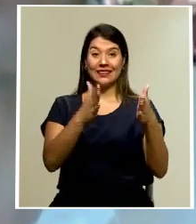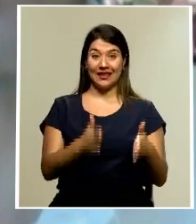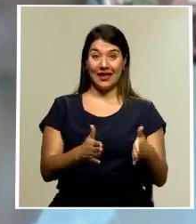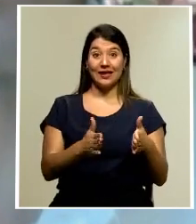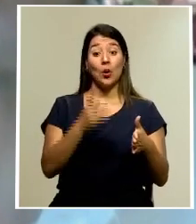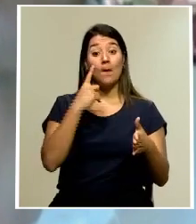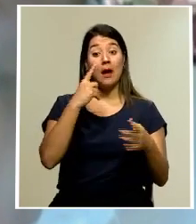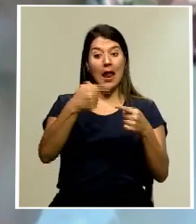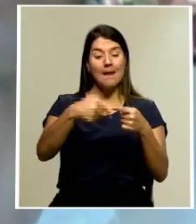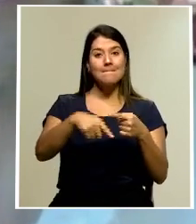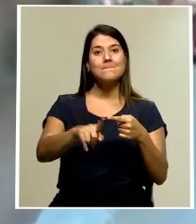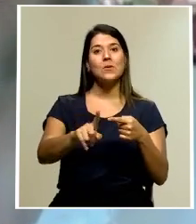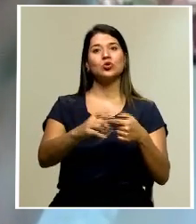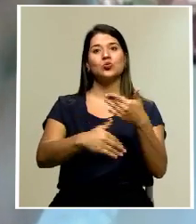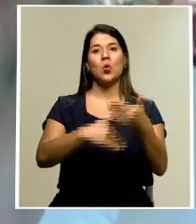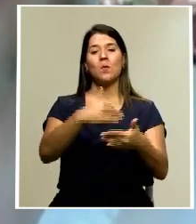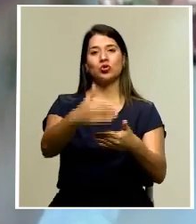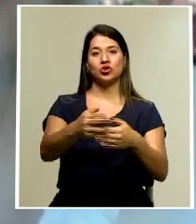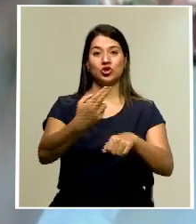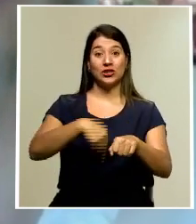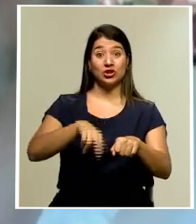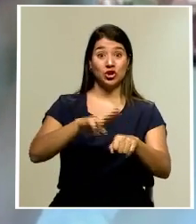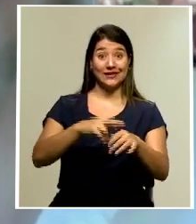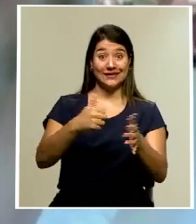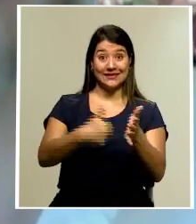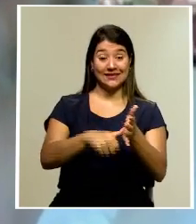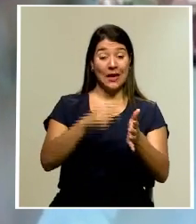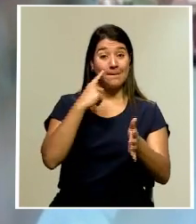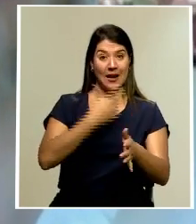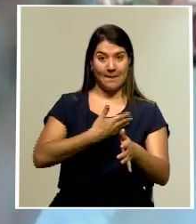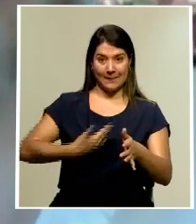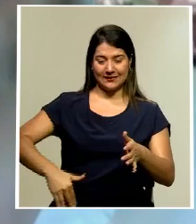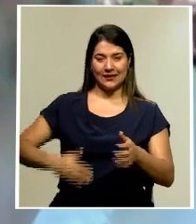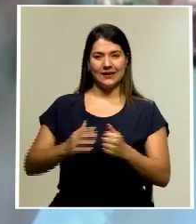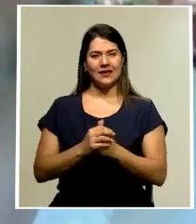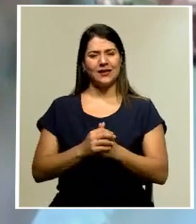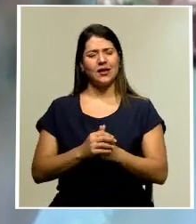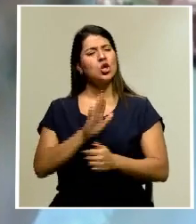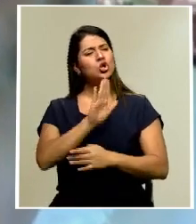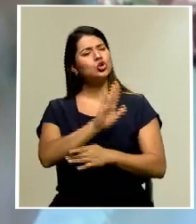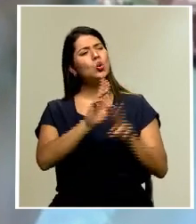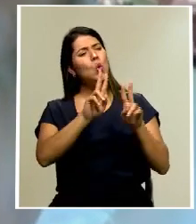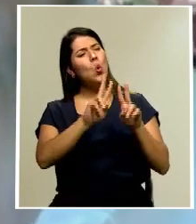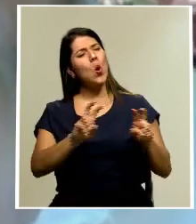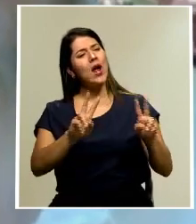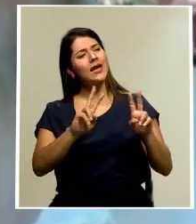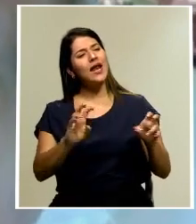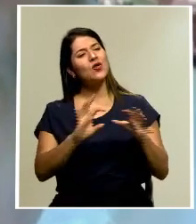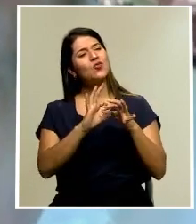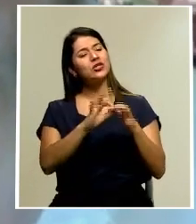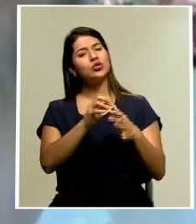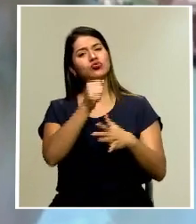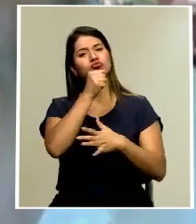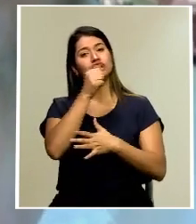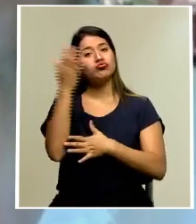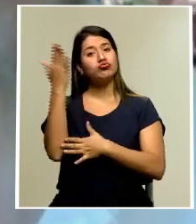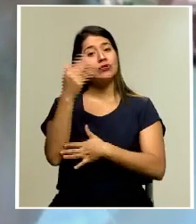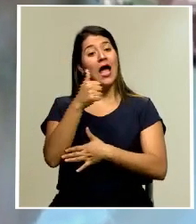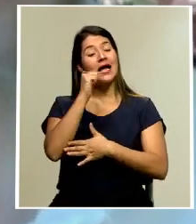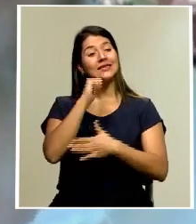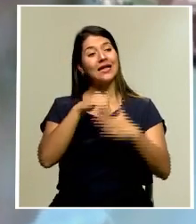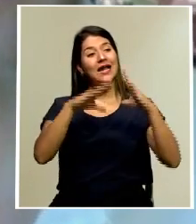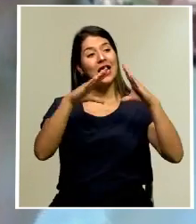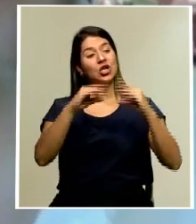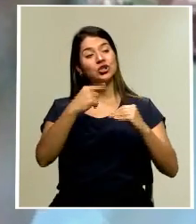la próxima elección nacional. ¿Cómo analizás el discurso que ofreció anoche en el Balcón Verde José María